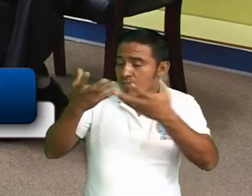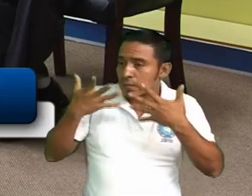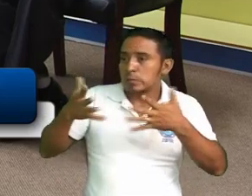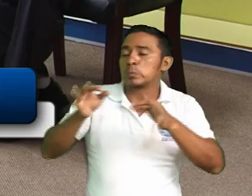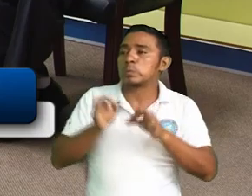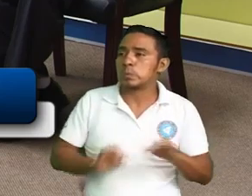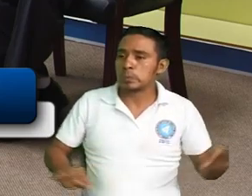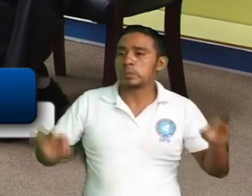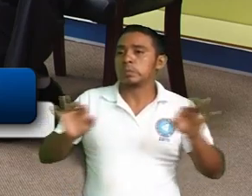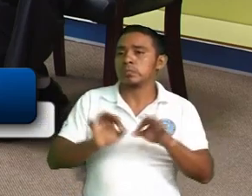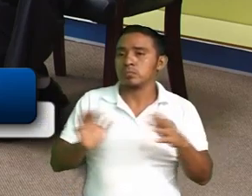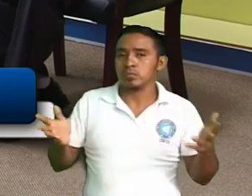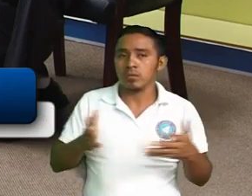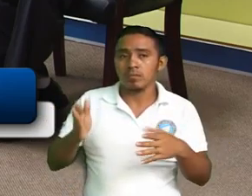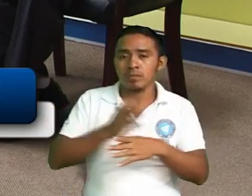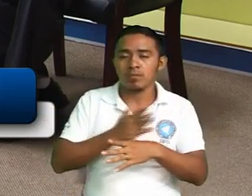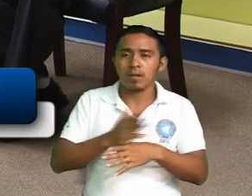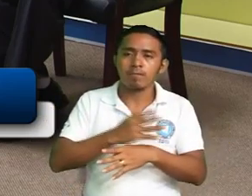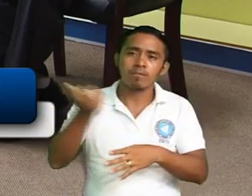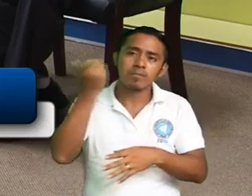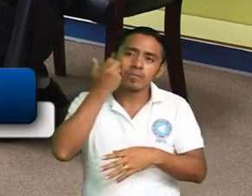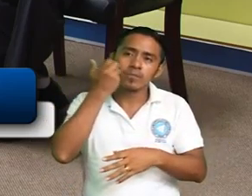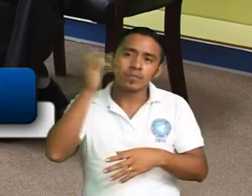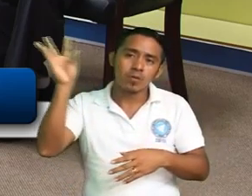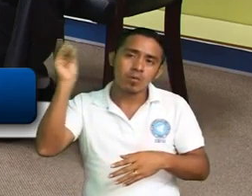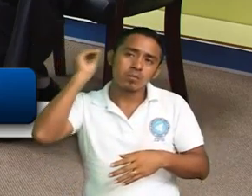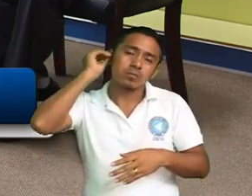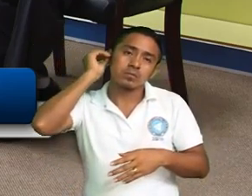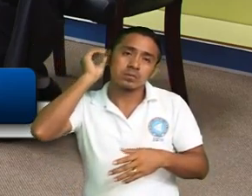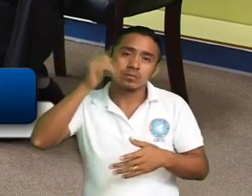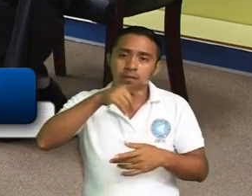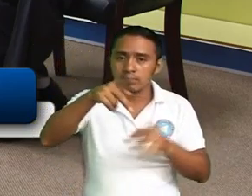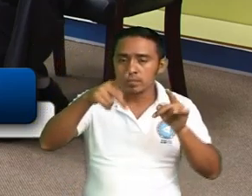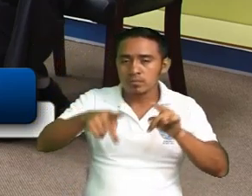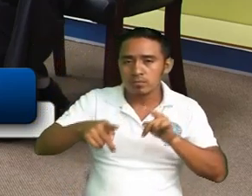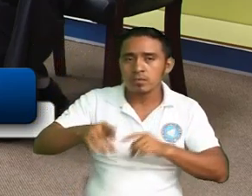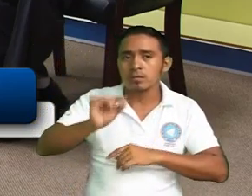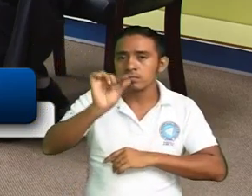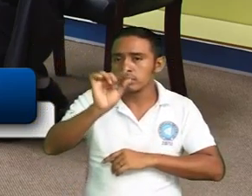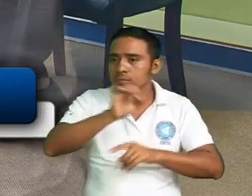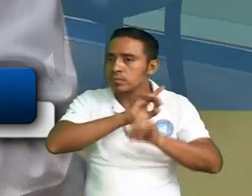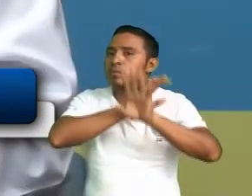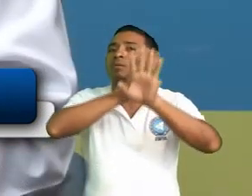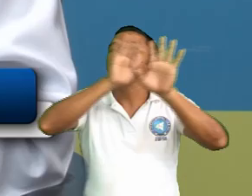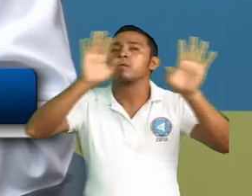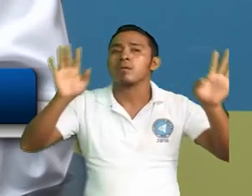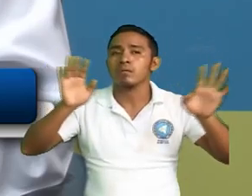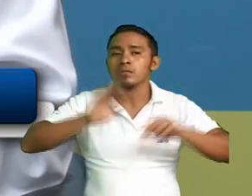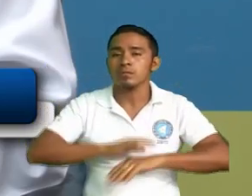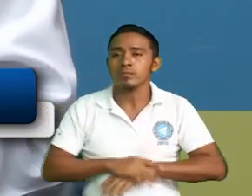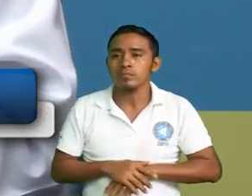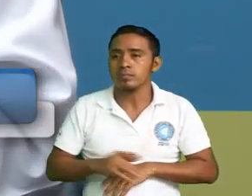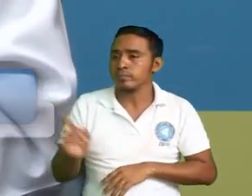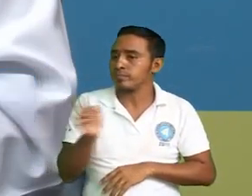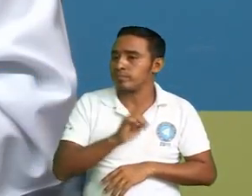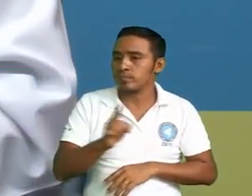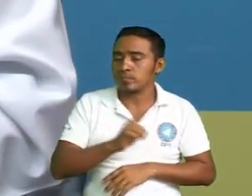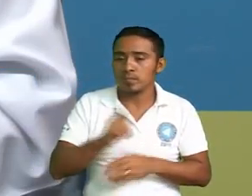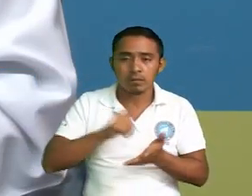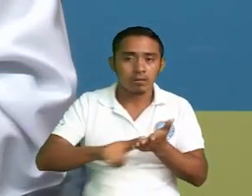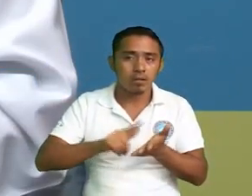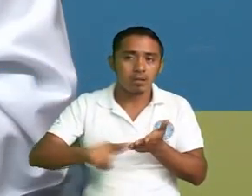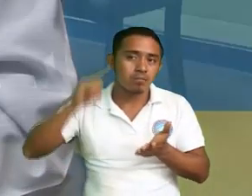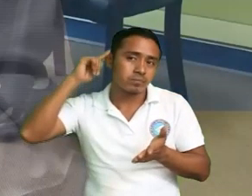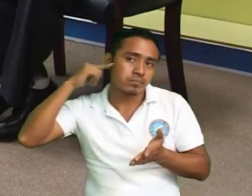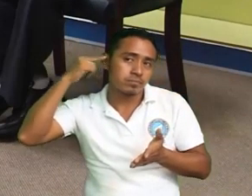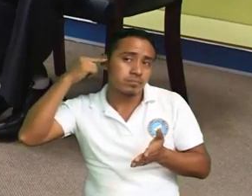información referente a las infecciones en el oído. Ya los televidentes quedaron claros de que no es recomendable limpiarse